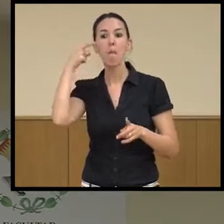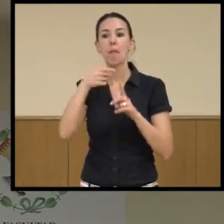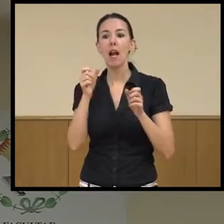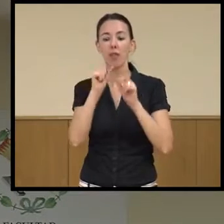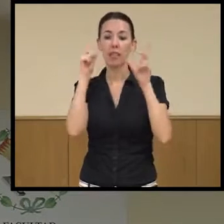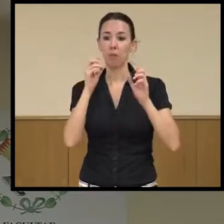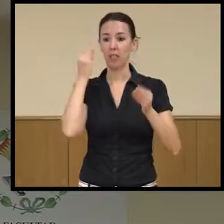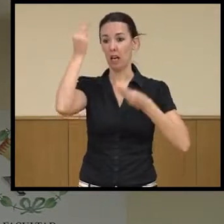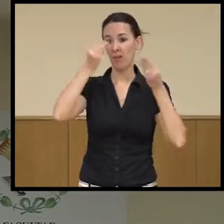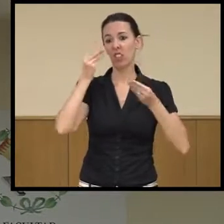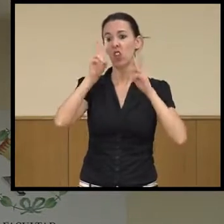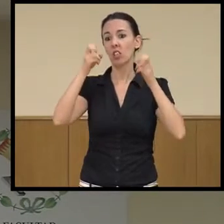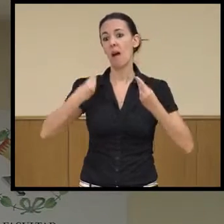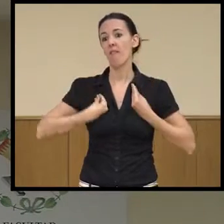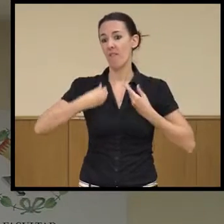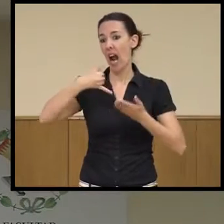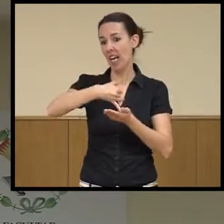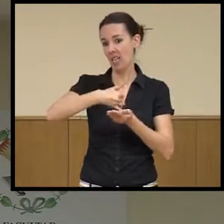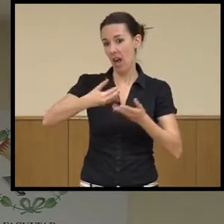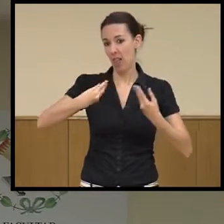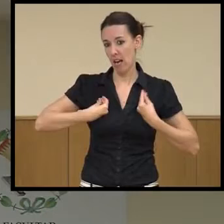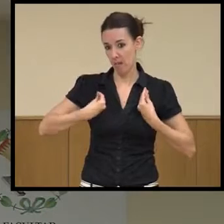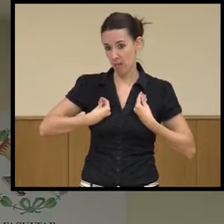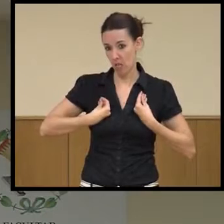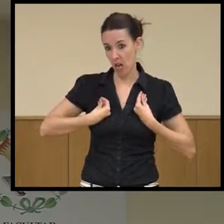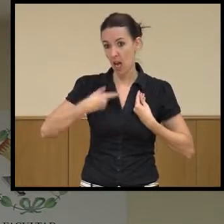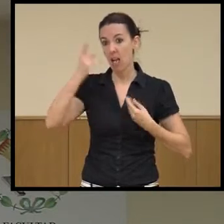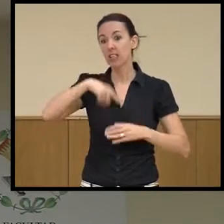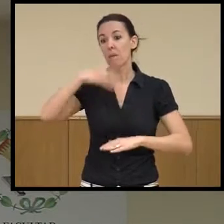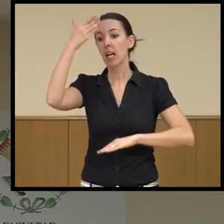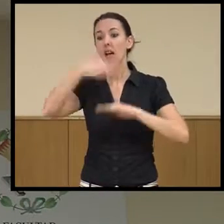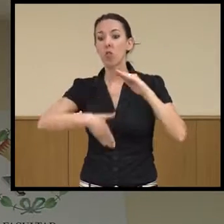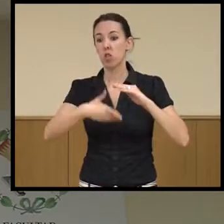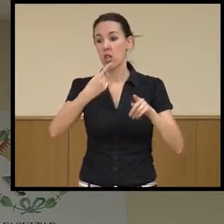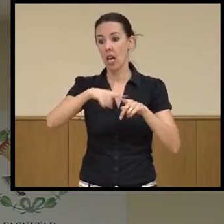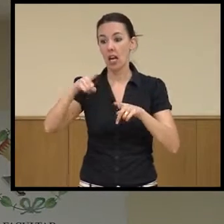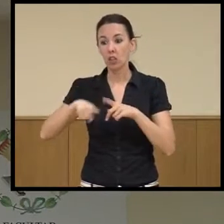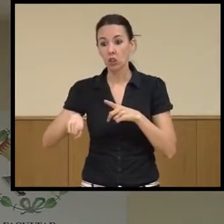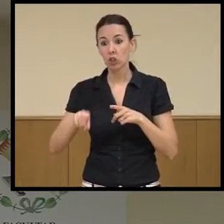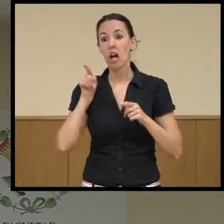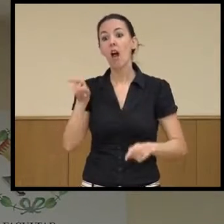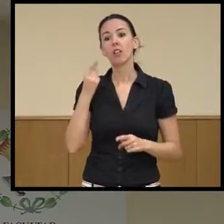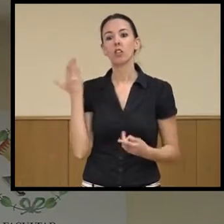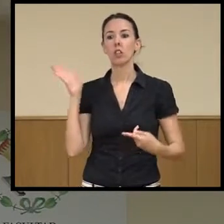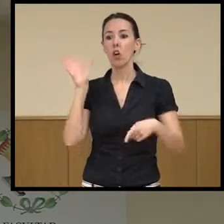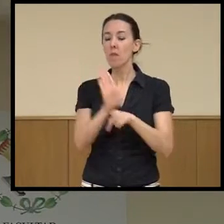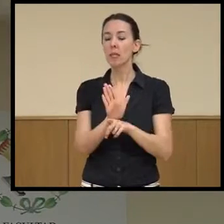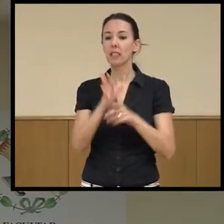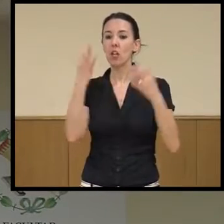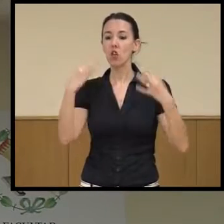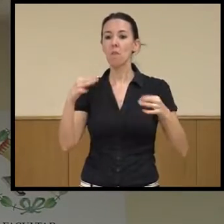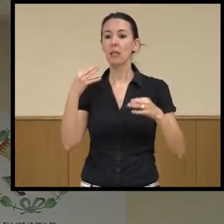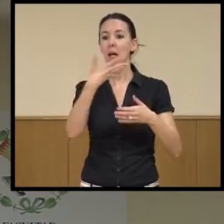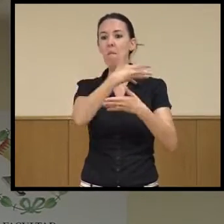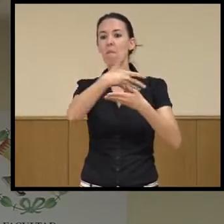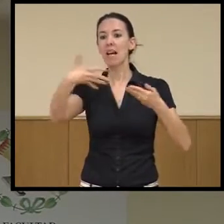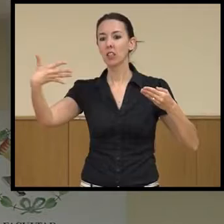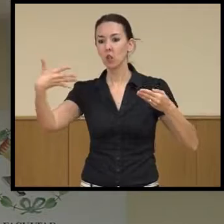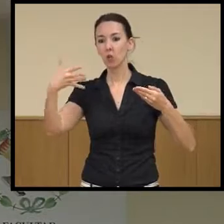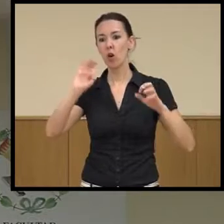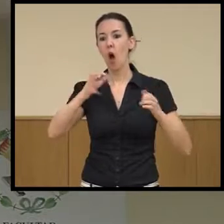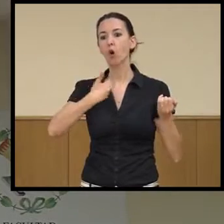la fragilidad de la vida y la caducidad de las cosas terrenales. Suele entonces estar representada por una partitura o un